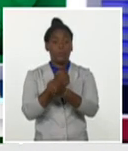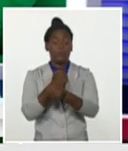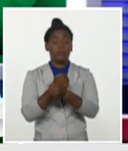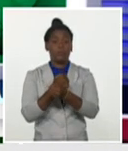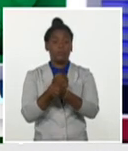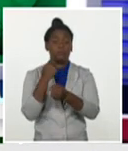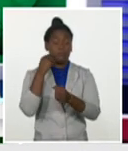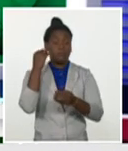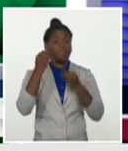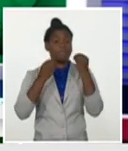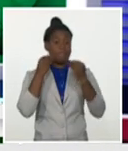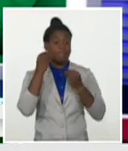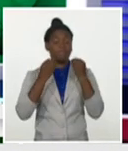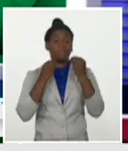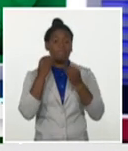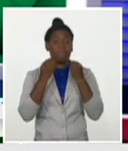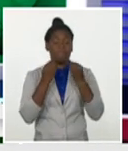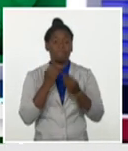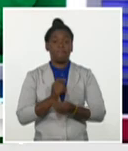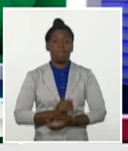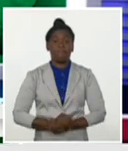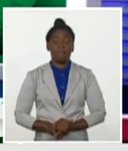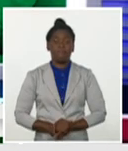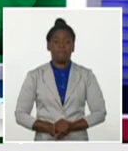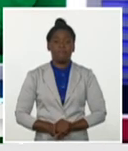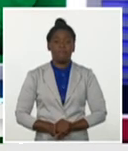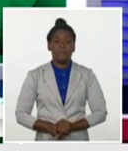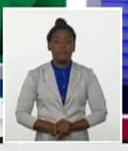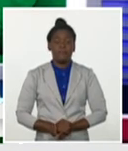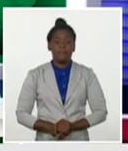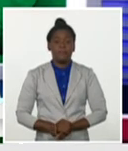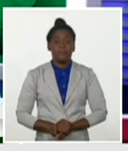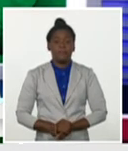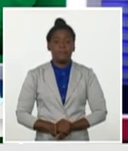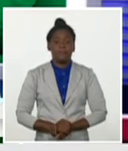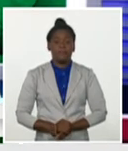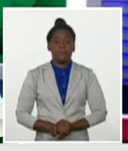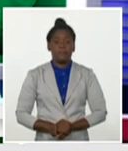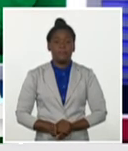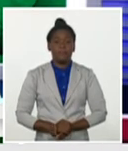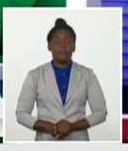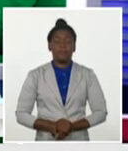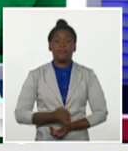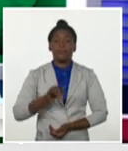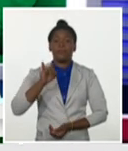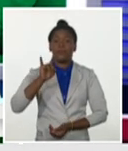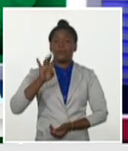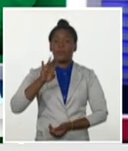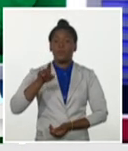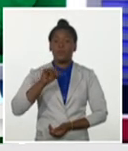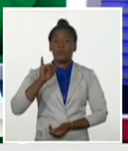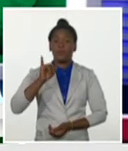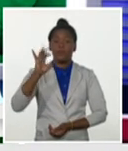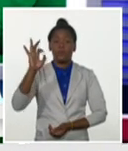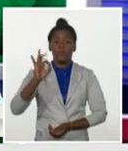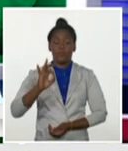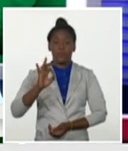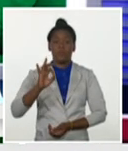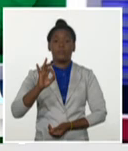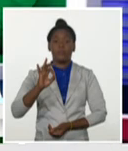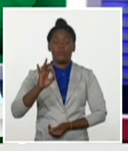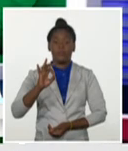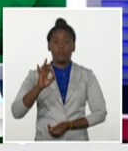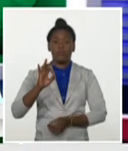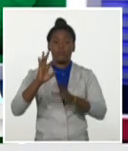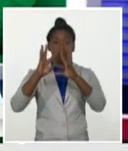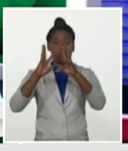nuestro país y creo que en el mundo. De esta forma ya el 94,6% de todos los pacientes que se